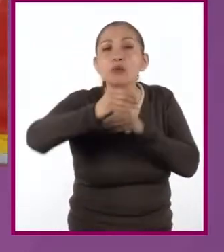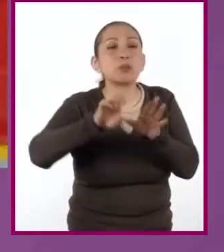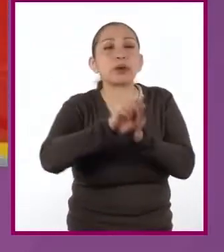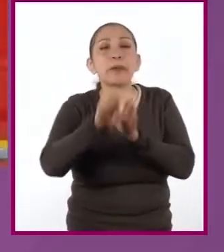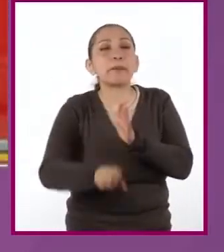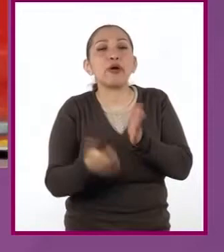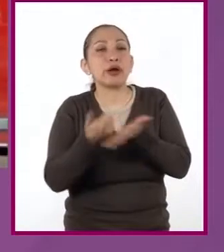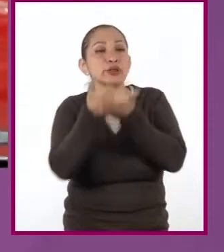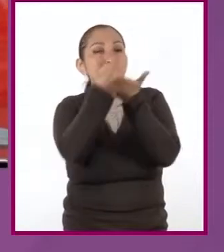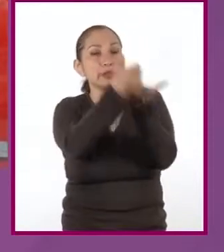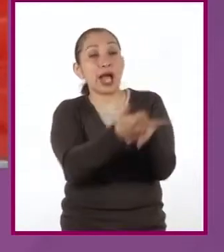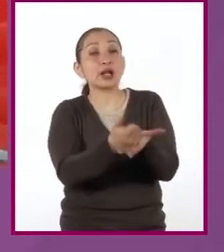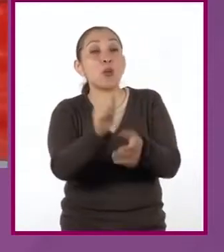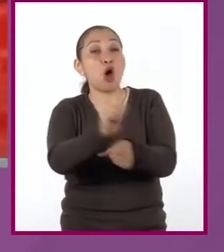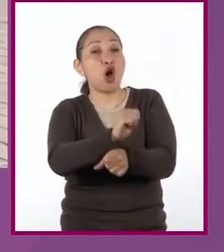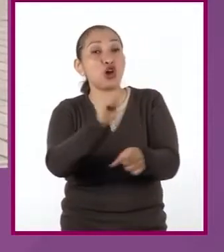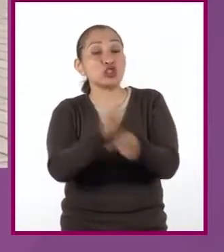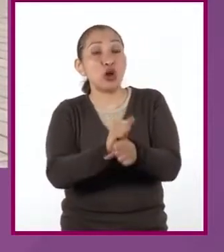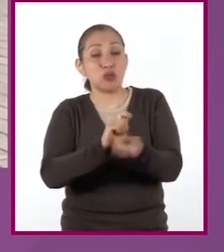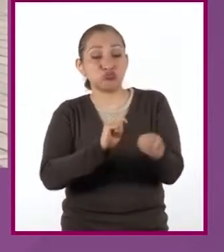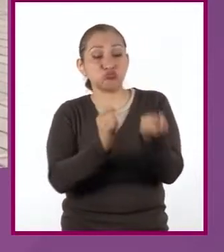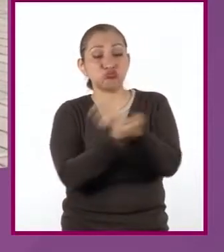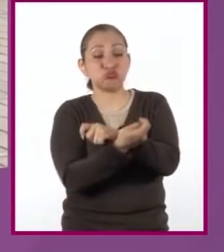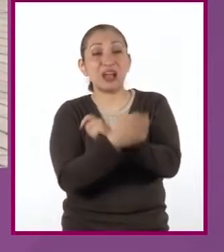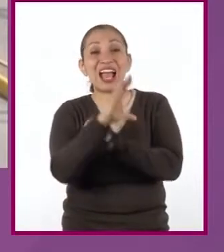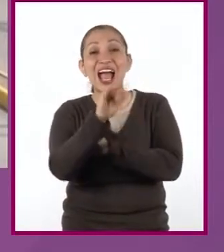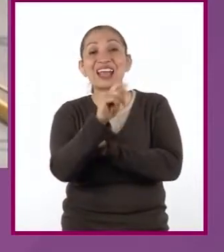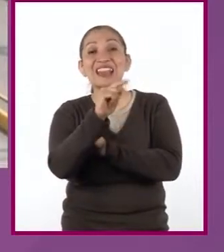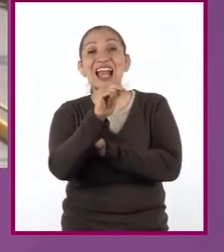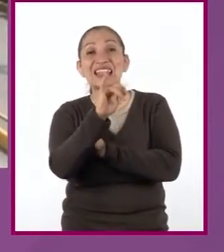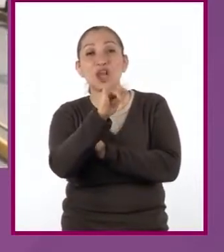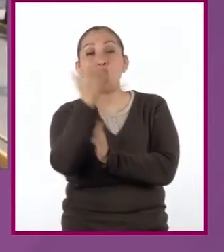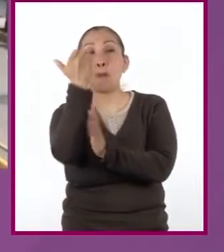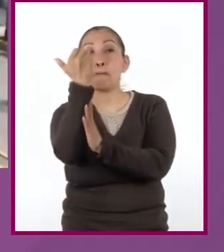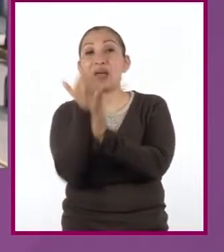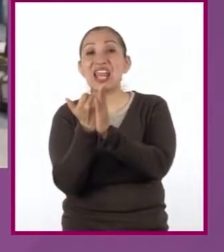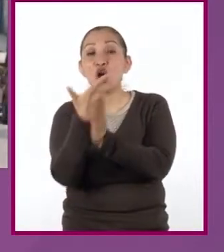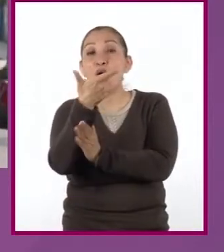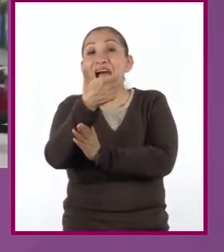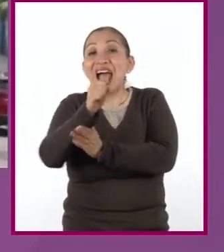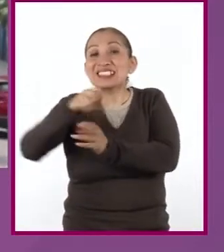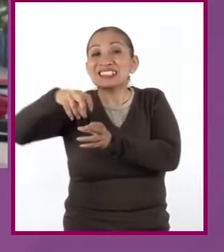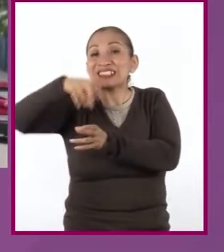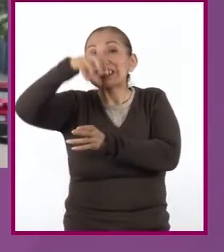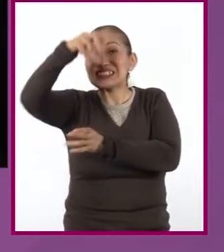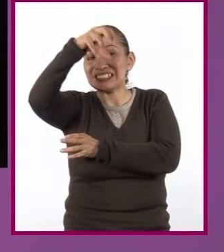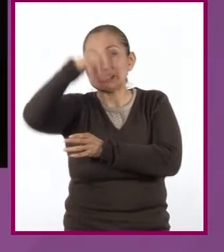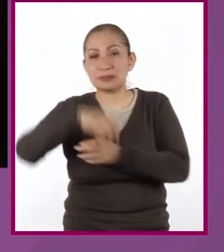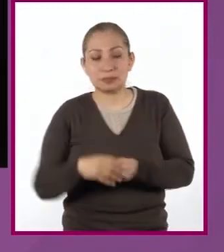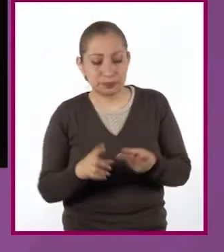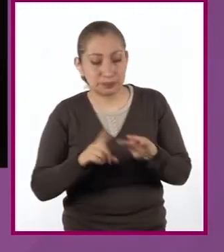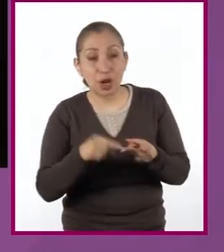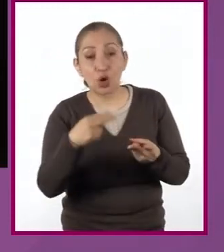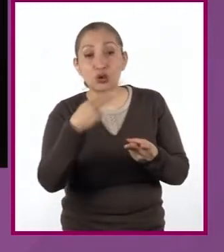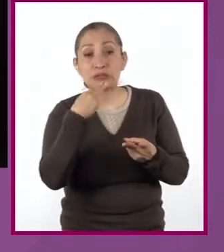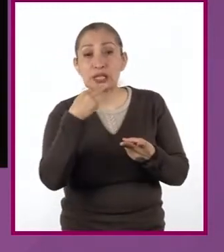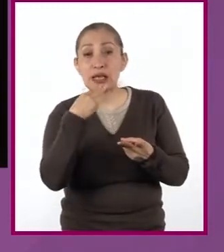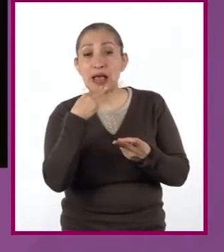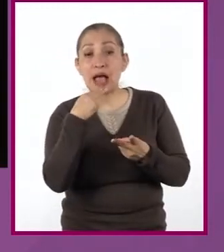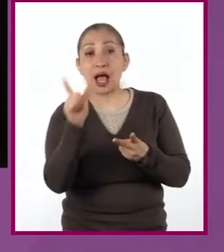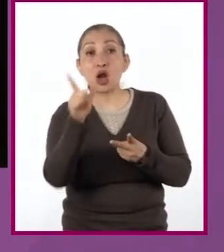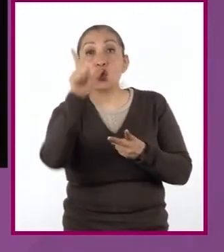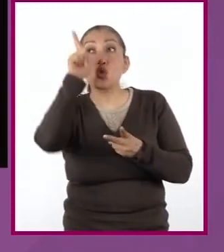como utilizar vehículos con convertidores catalíticos que reduzcan la emisión de contaminantes, usar al máximo